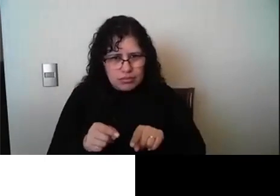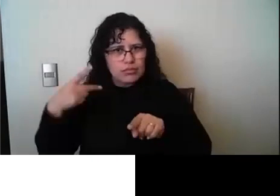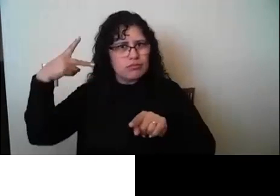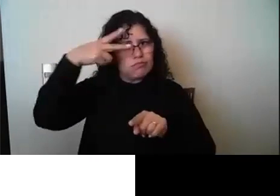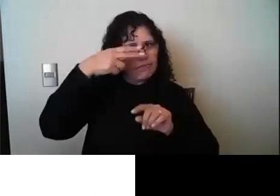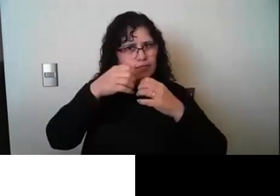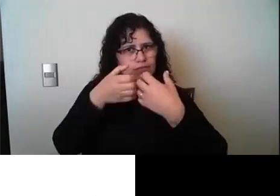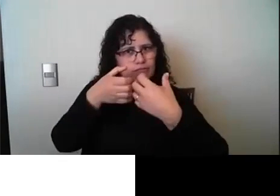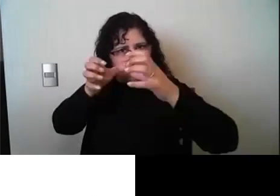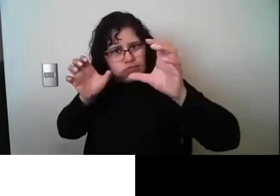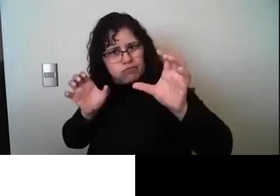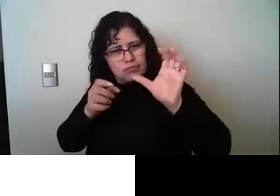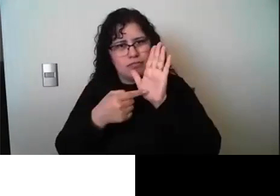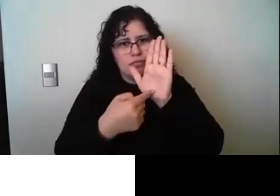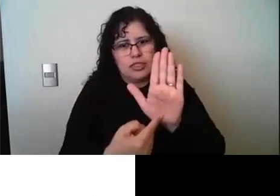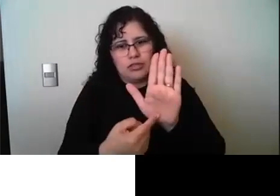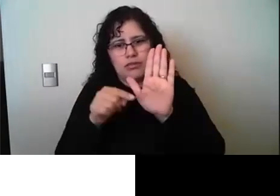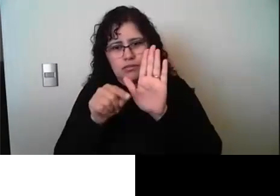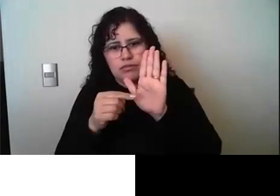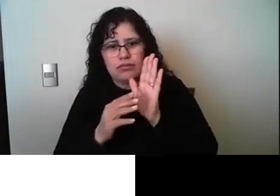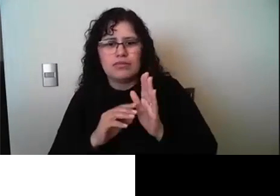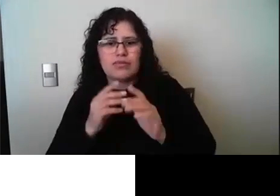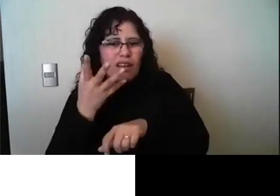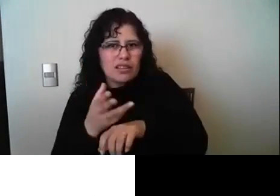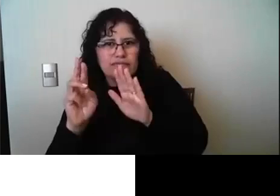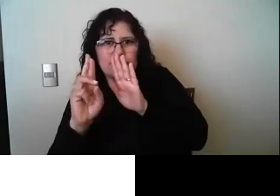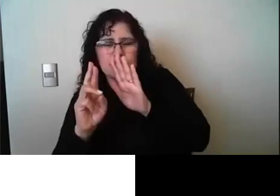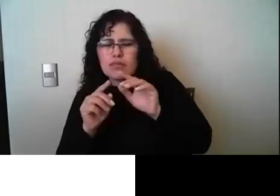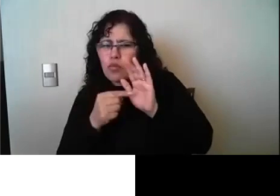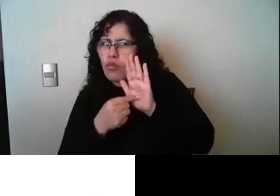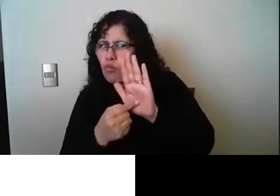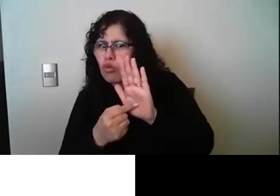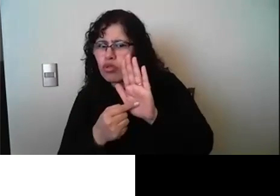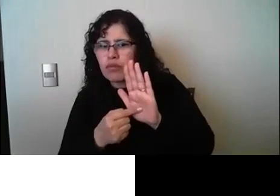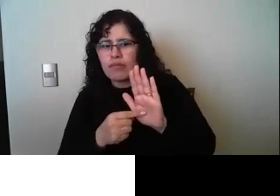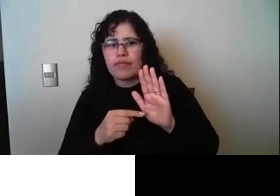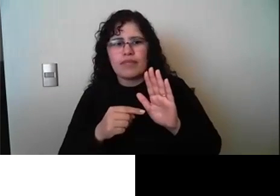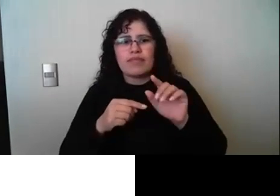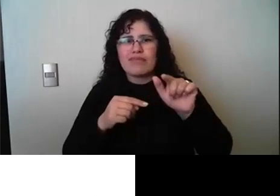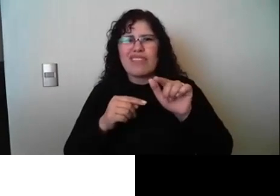la representación del homúnculo sensitivo,